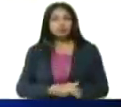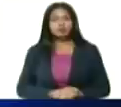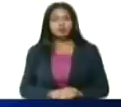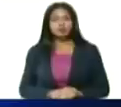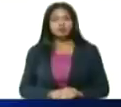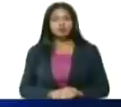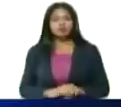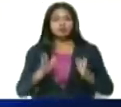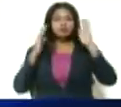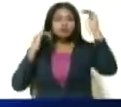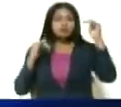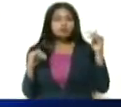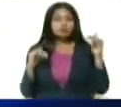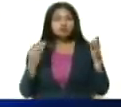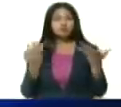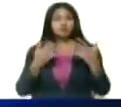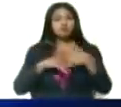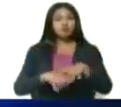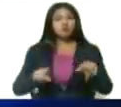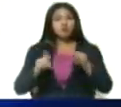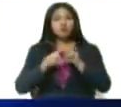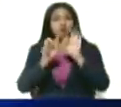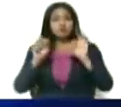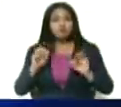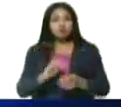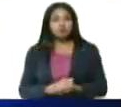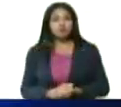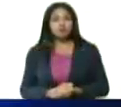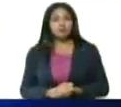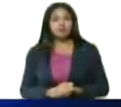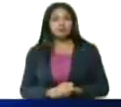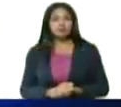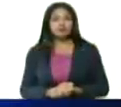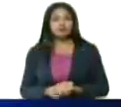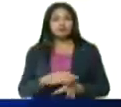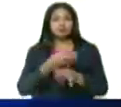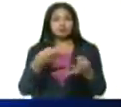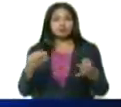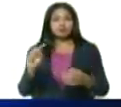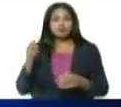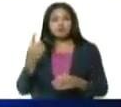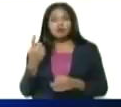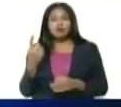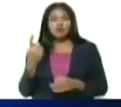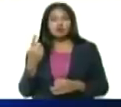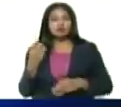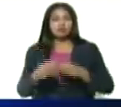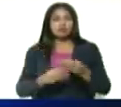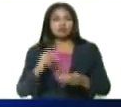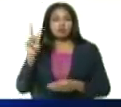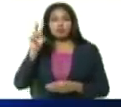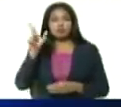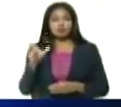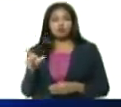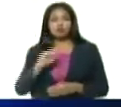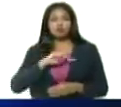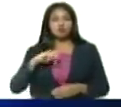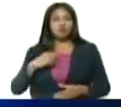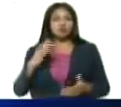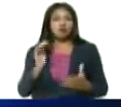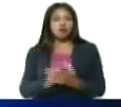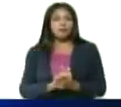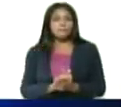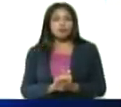de atención integral, faseado. En la primera fase, los venezolanos, nuestros compatriotas,